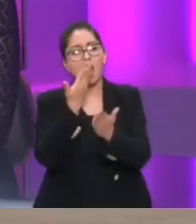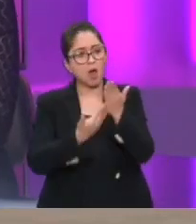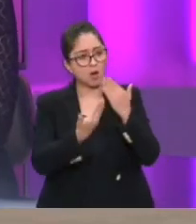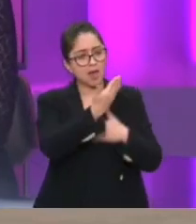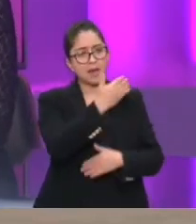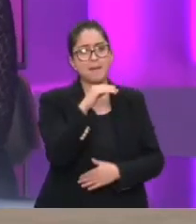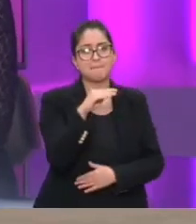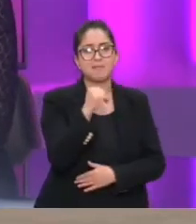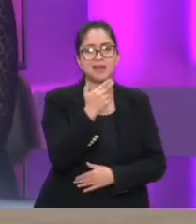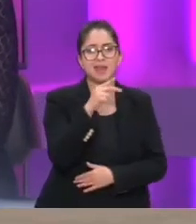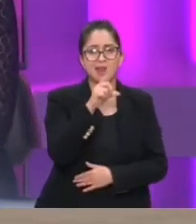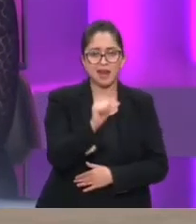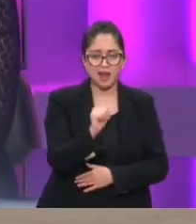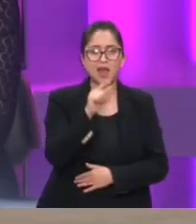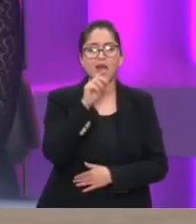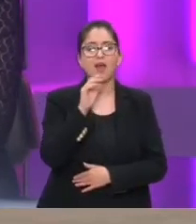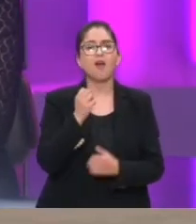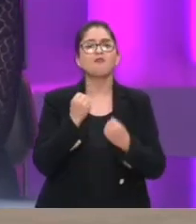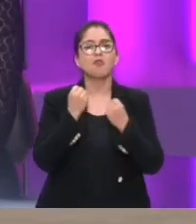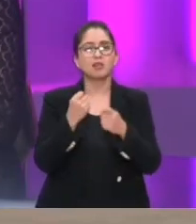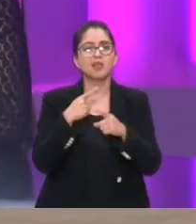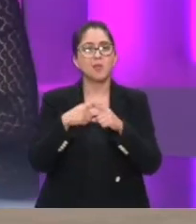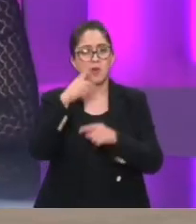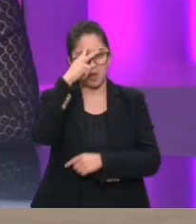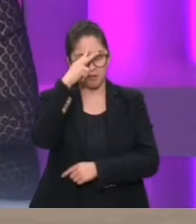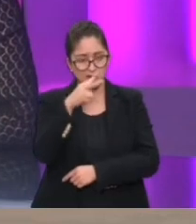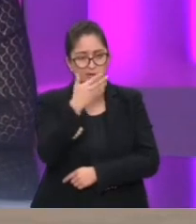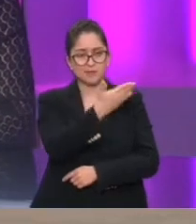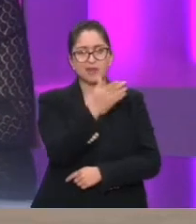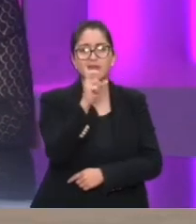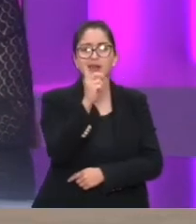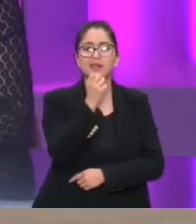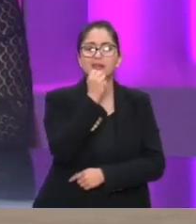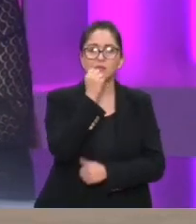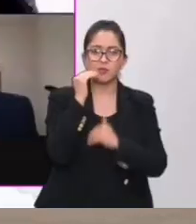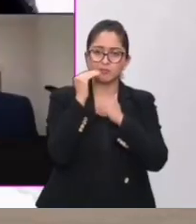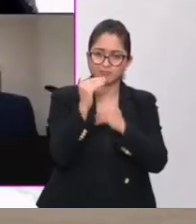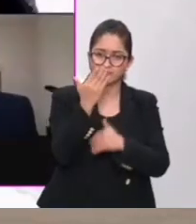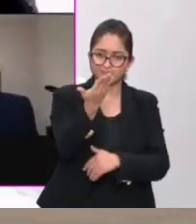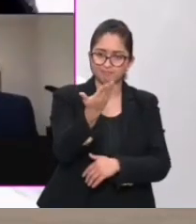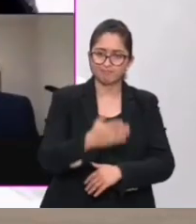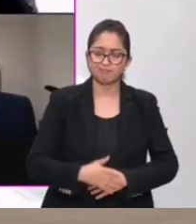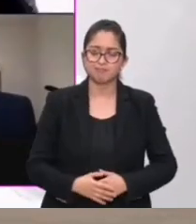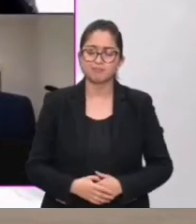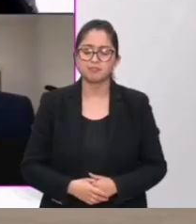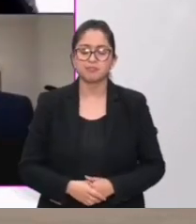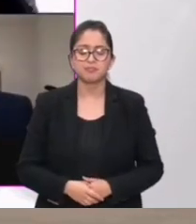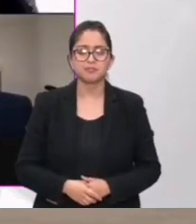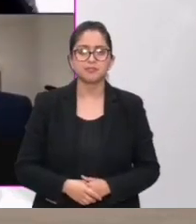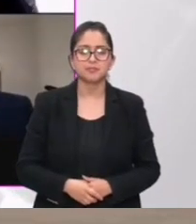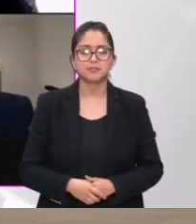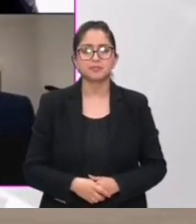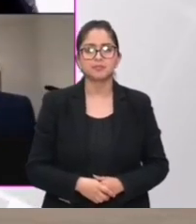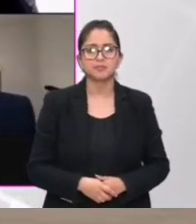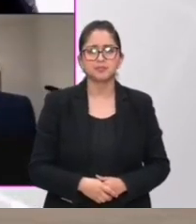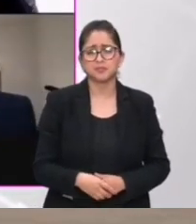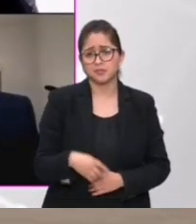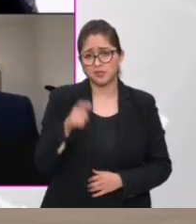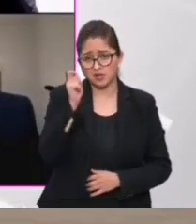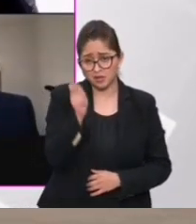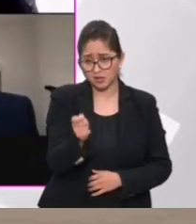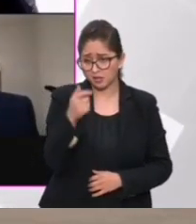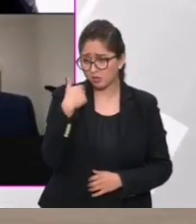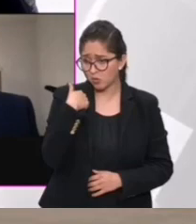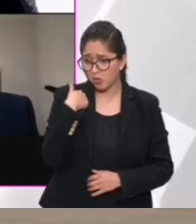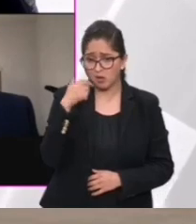con Mayela Gómez, de Fuerza por México. Pide también la palabra hasta por 30 segundos, por favor. Respetuosamente, no podemos estar engañando al